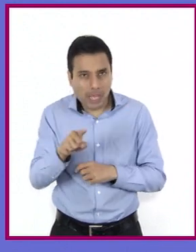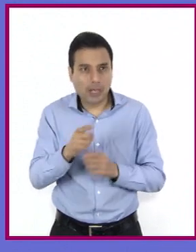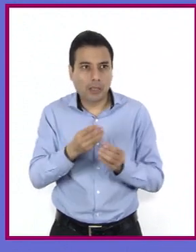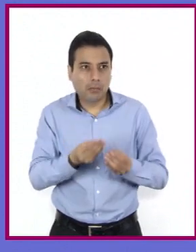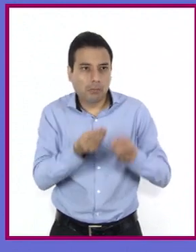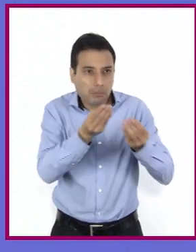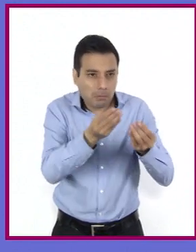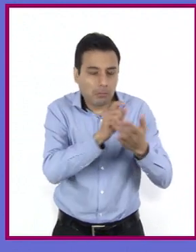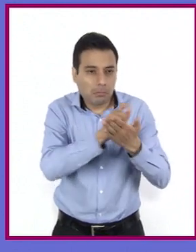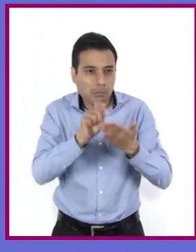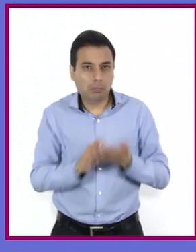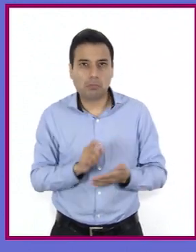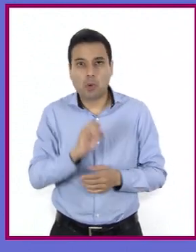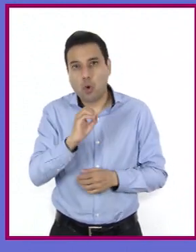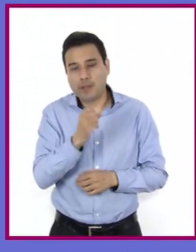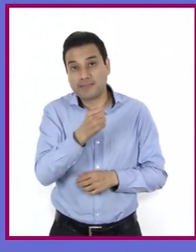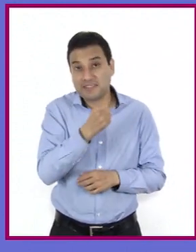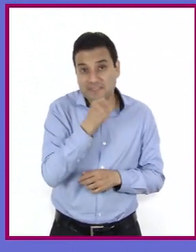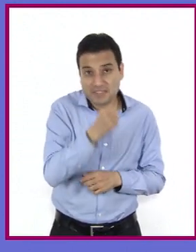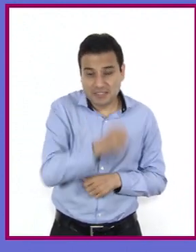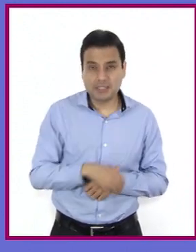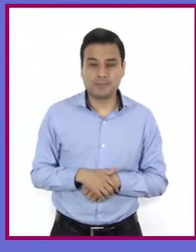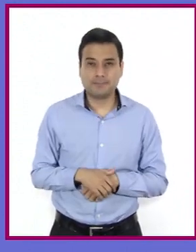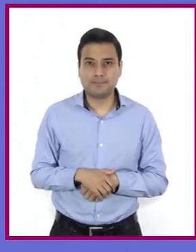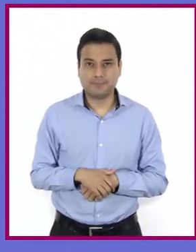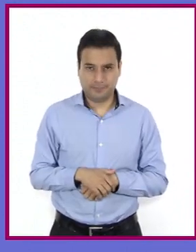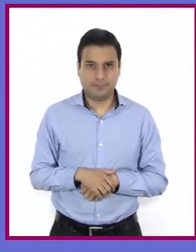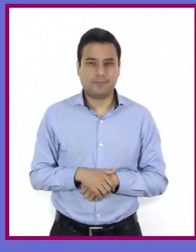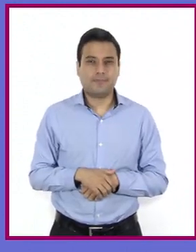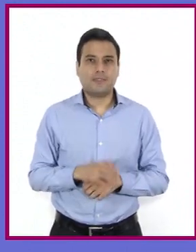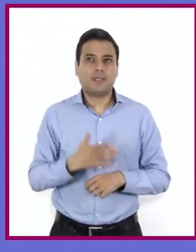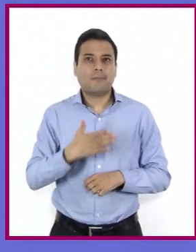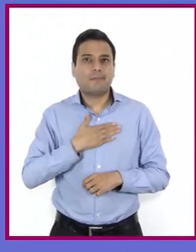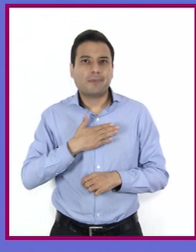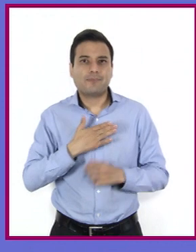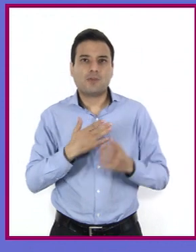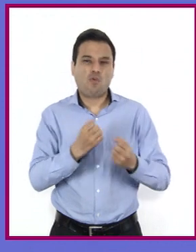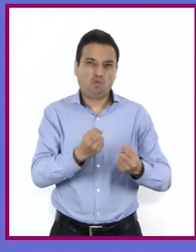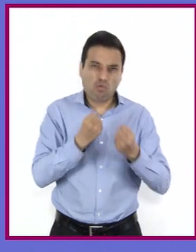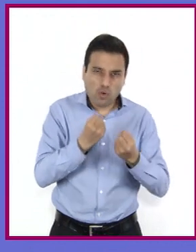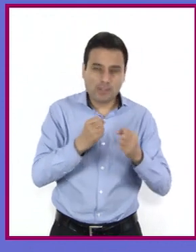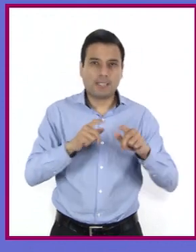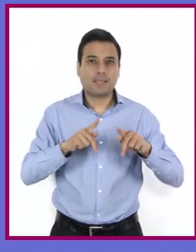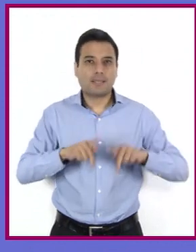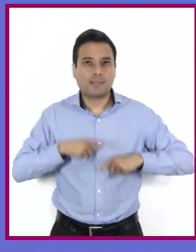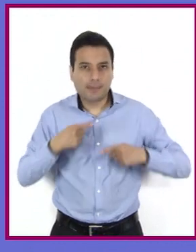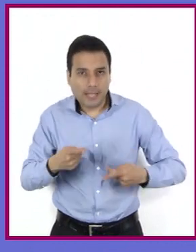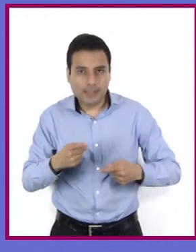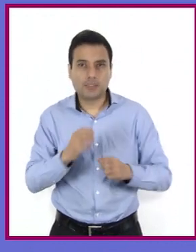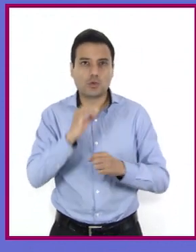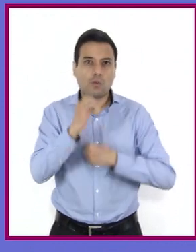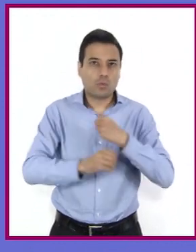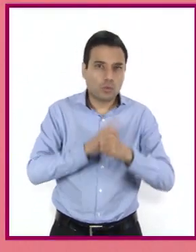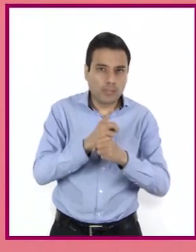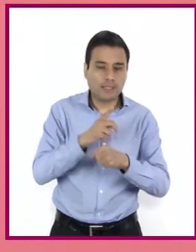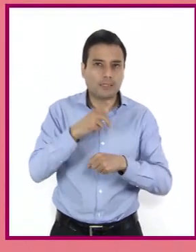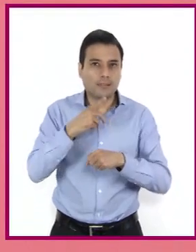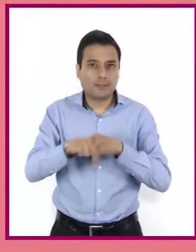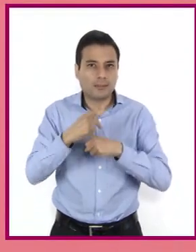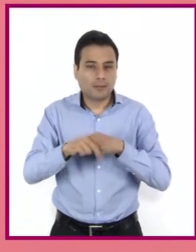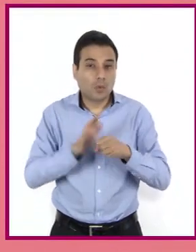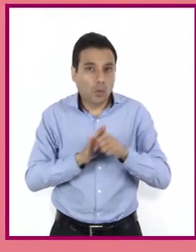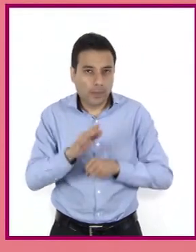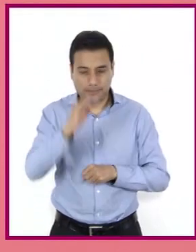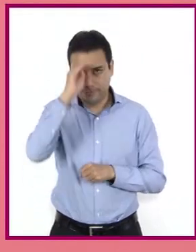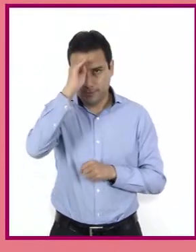para saber el impacto de esta campaña, las fortalezas, debilidades, oportunidades y amenazas de la campaña.